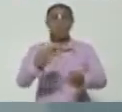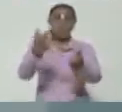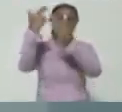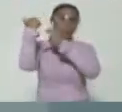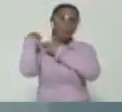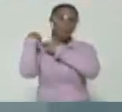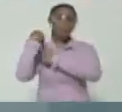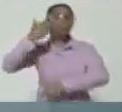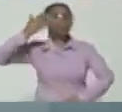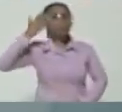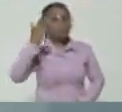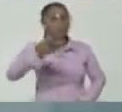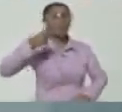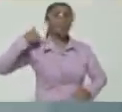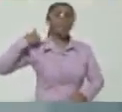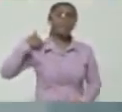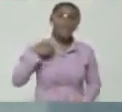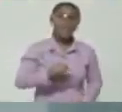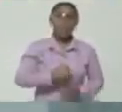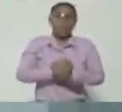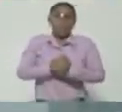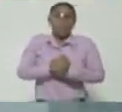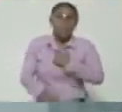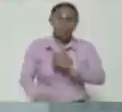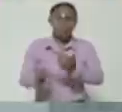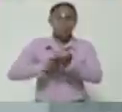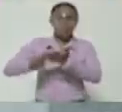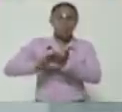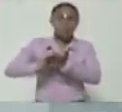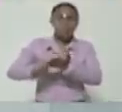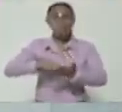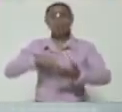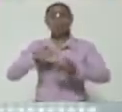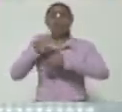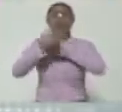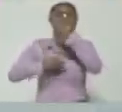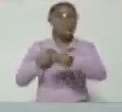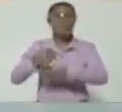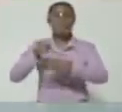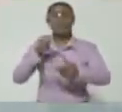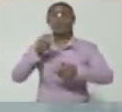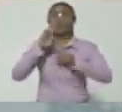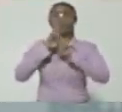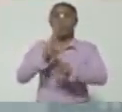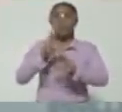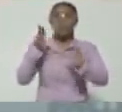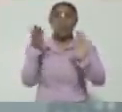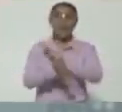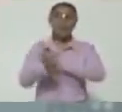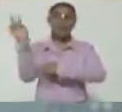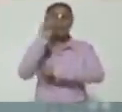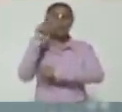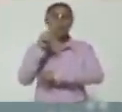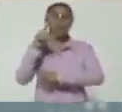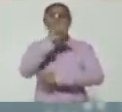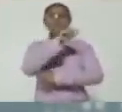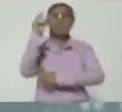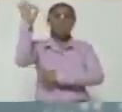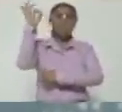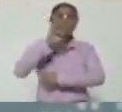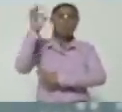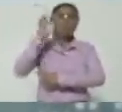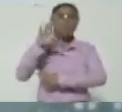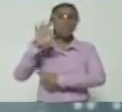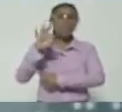responsabilidad, usted tiene que parir resultados y parir soluciones. Y Venezuela tiene que llegar al